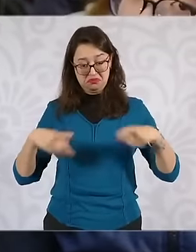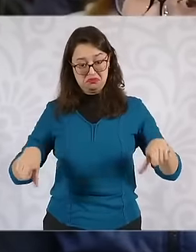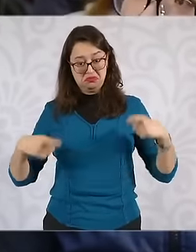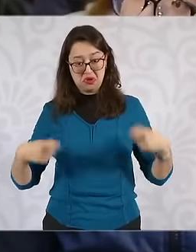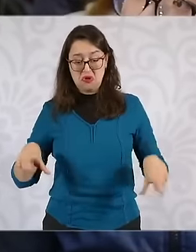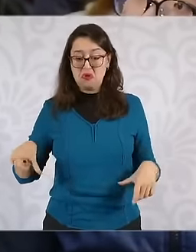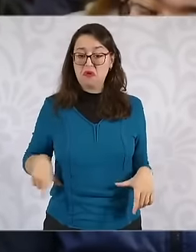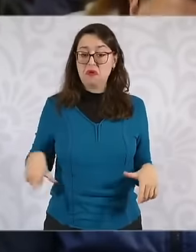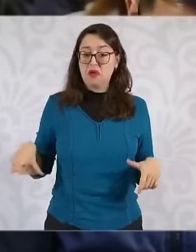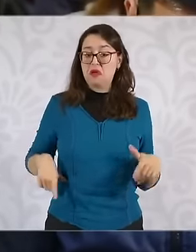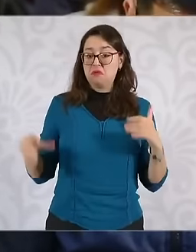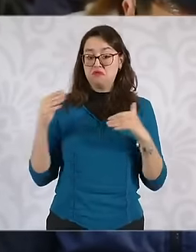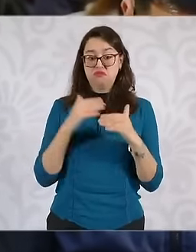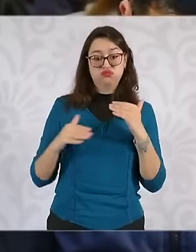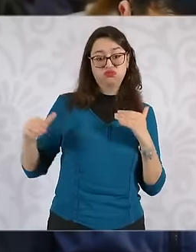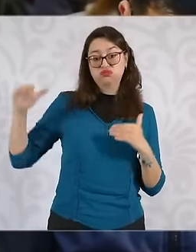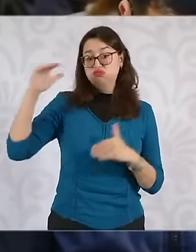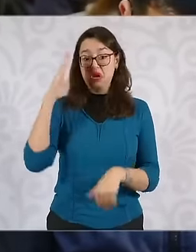que no son